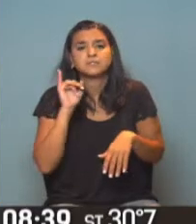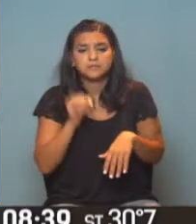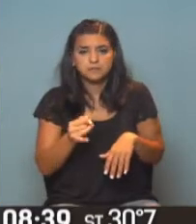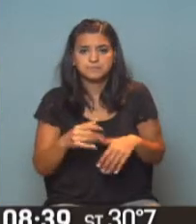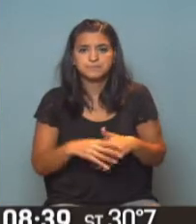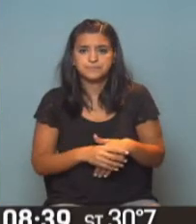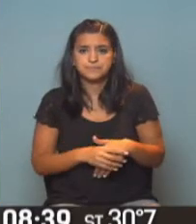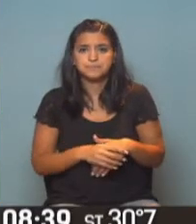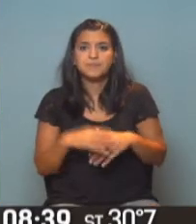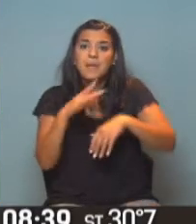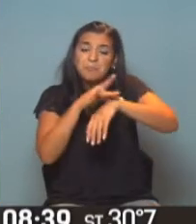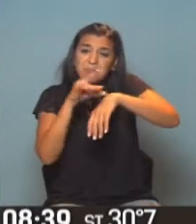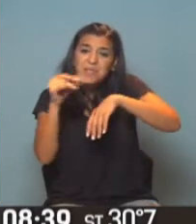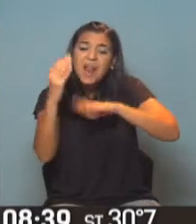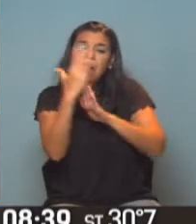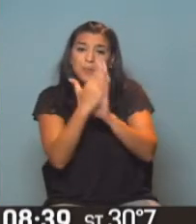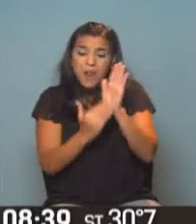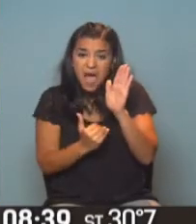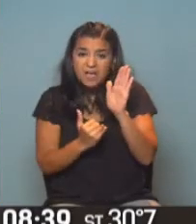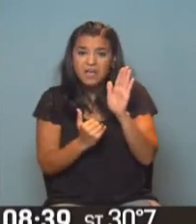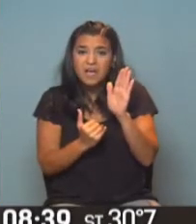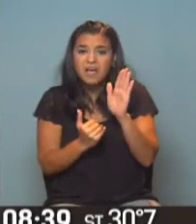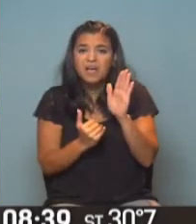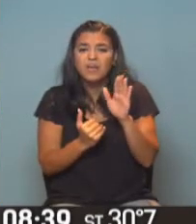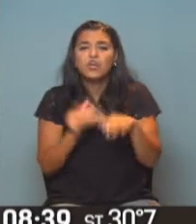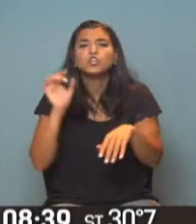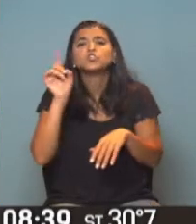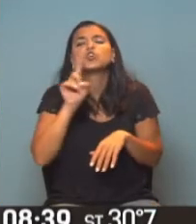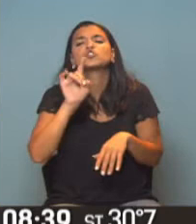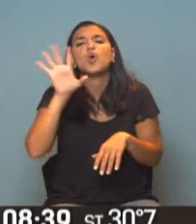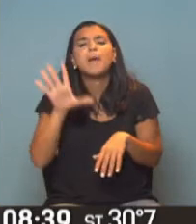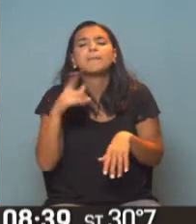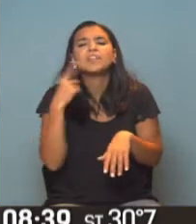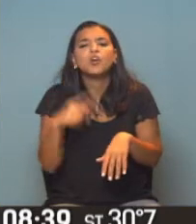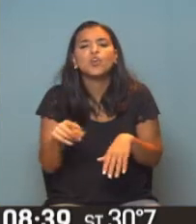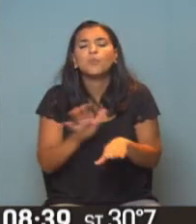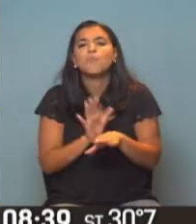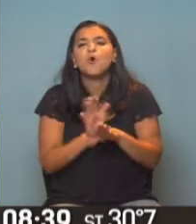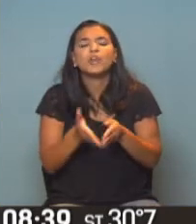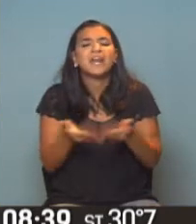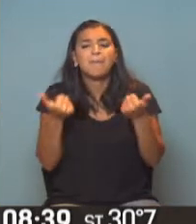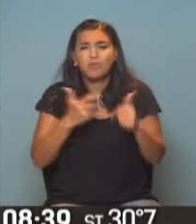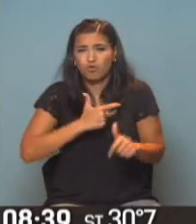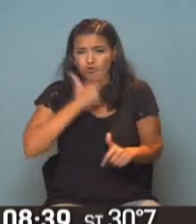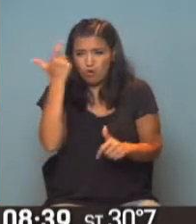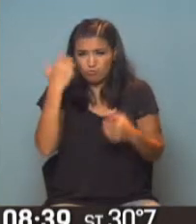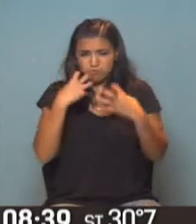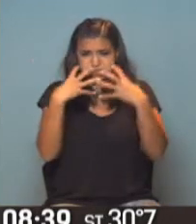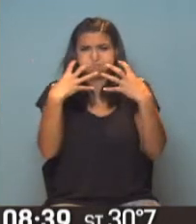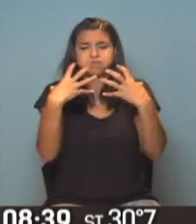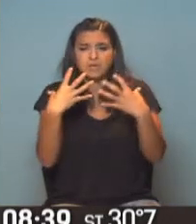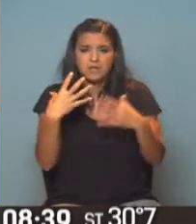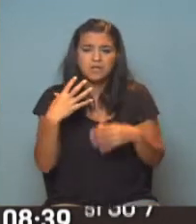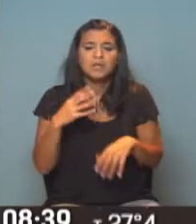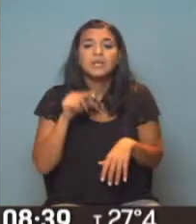las pieles blancas entendiendo por piel blanca no sólo el color blanco sino el que es rápidamente se pone colorado y el que te cuesta más